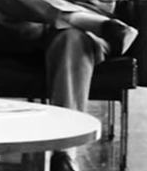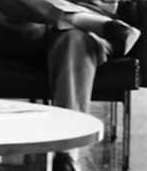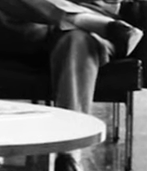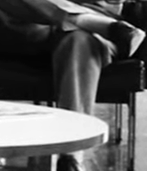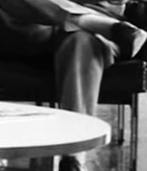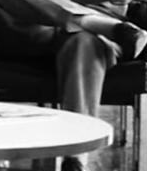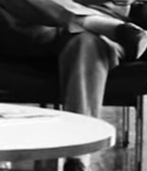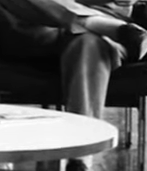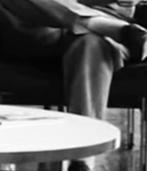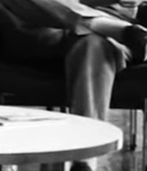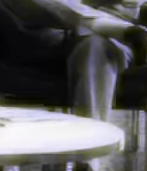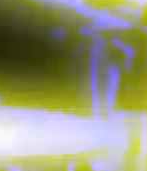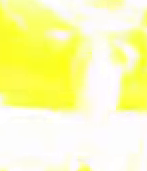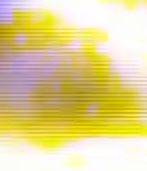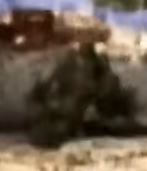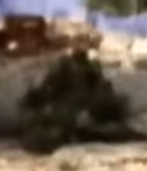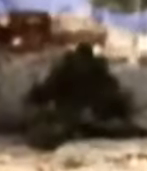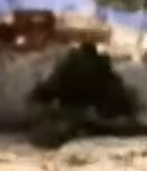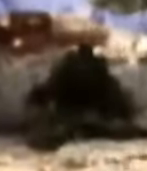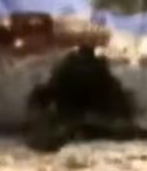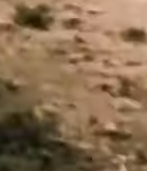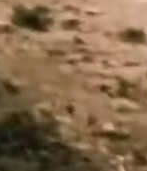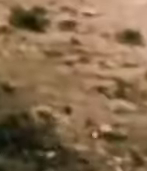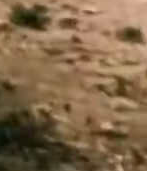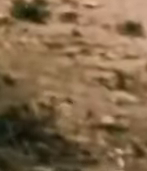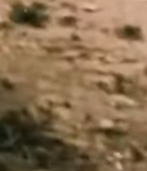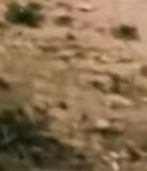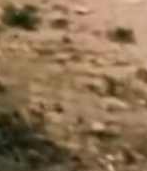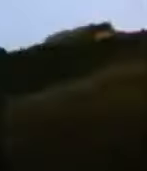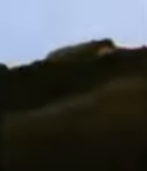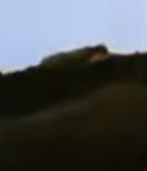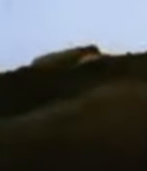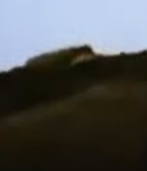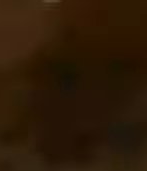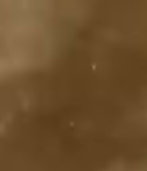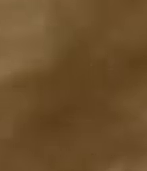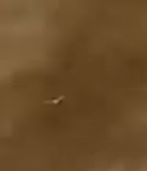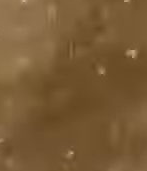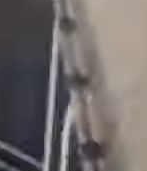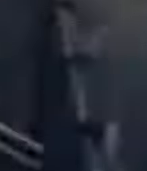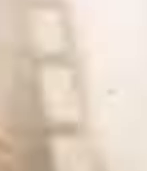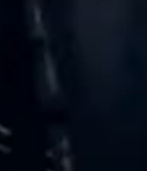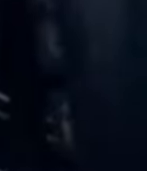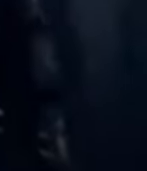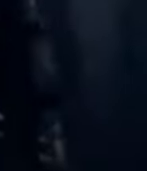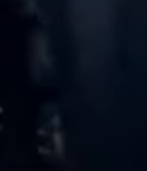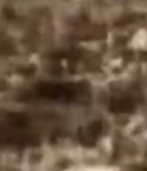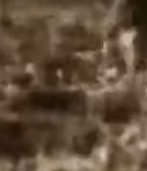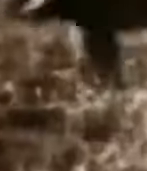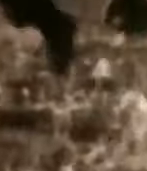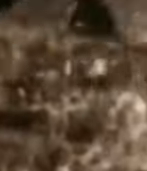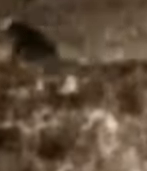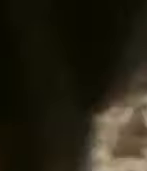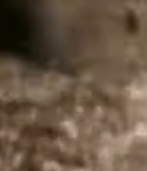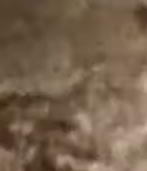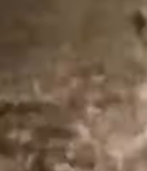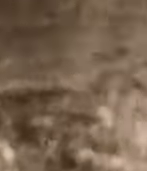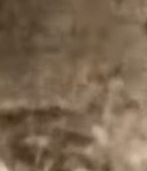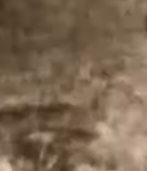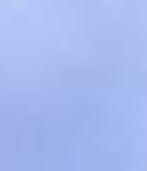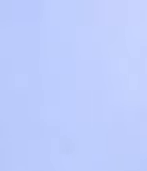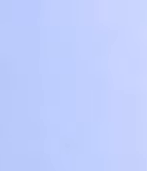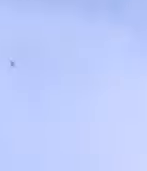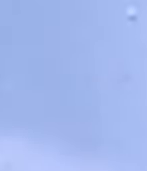en la ciudad de Veracruz. Al estallar la Guerra Civil Española se encontraba en Panamá, sin embargo, regresó a su